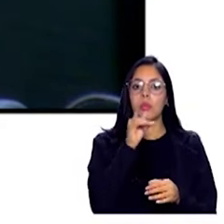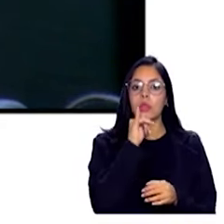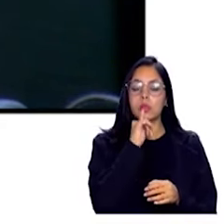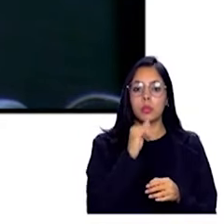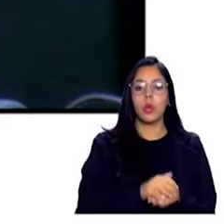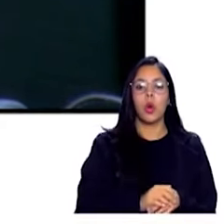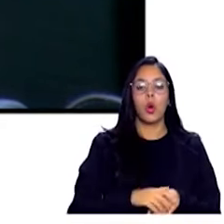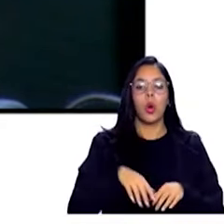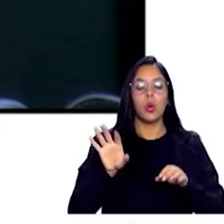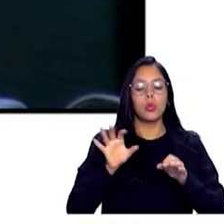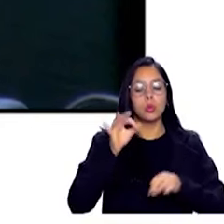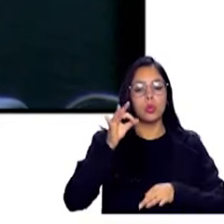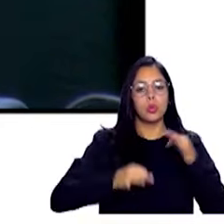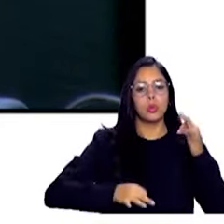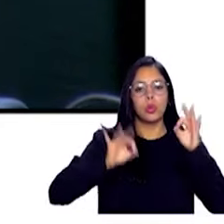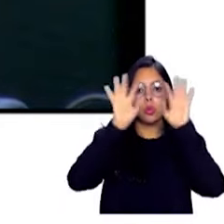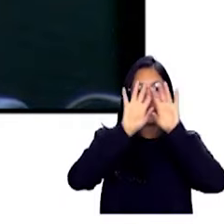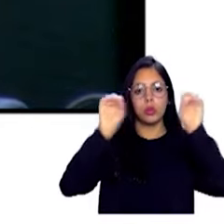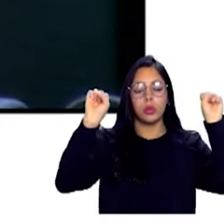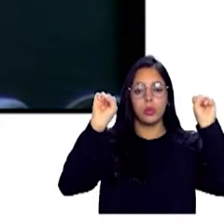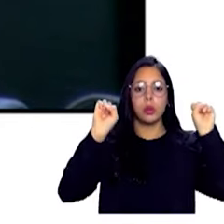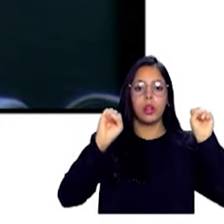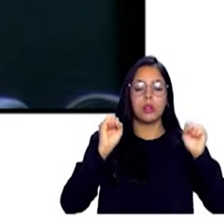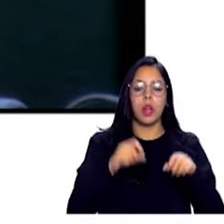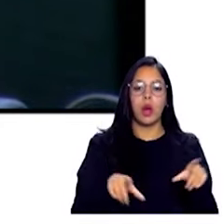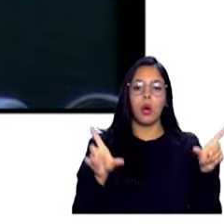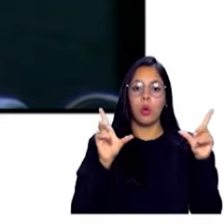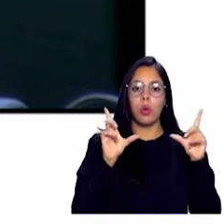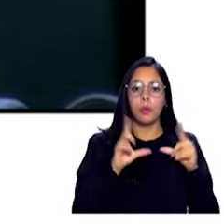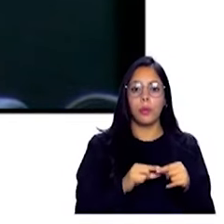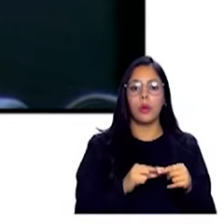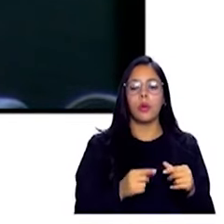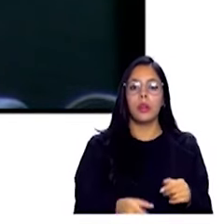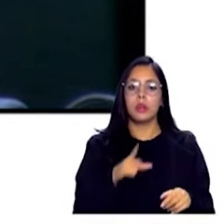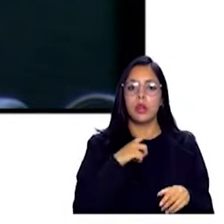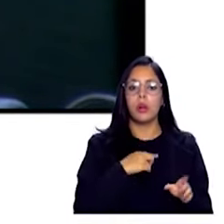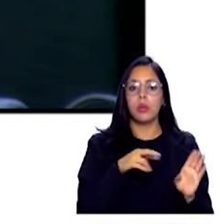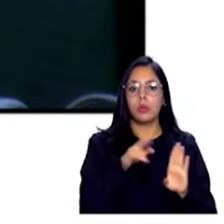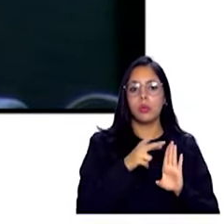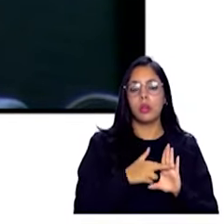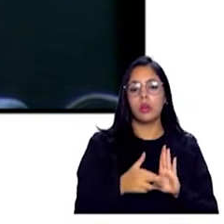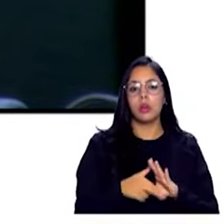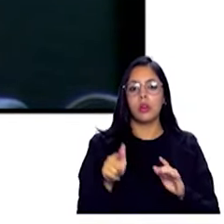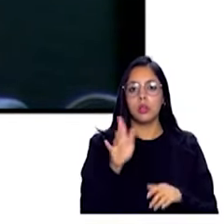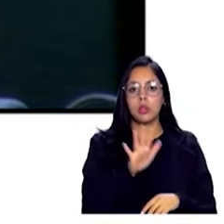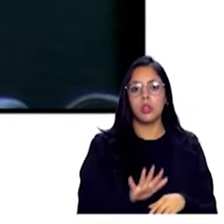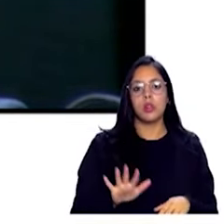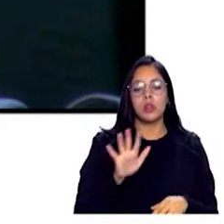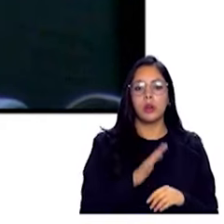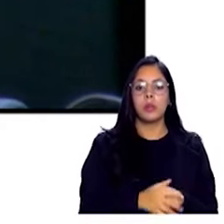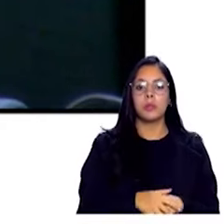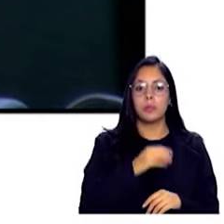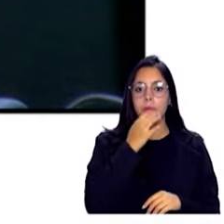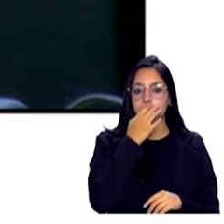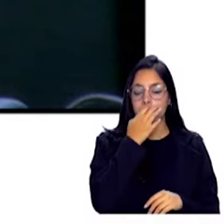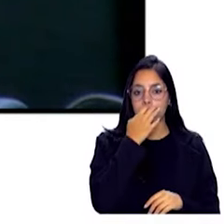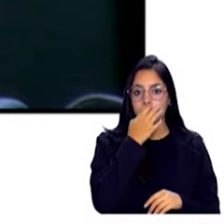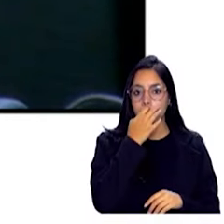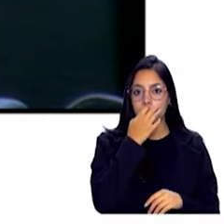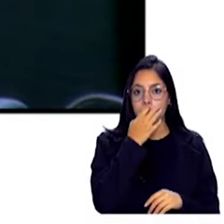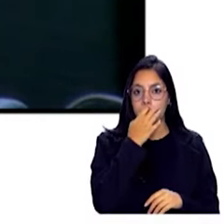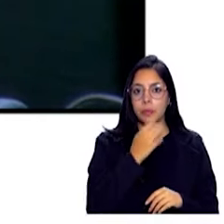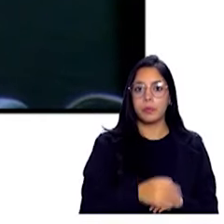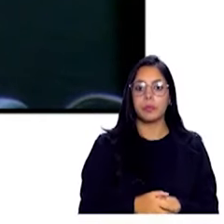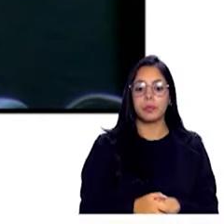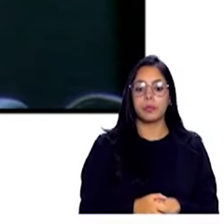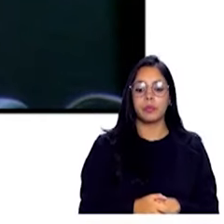inferior ha una regla la se haero Andrés que configura un